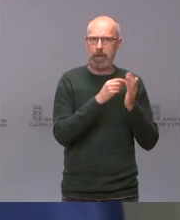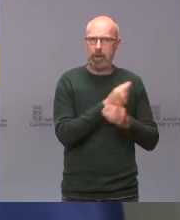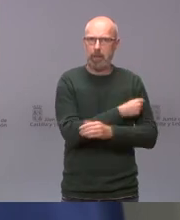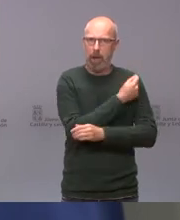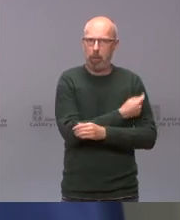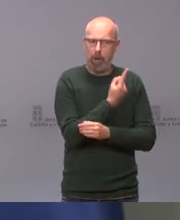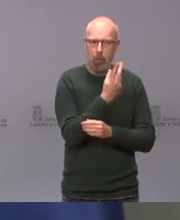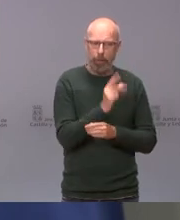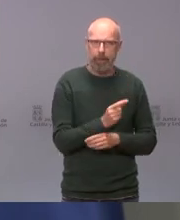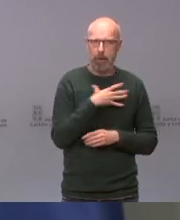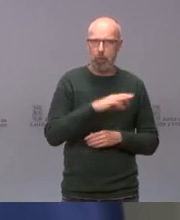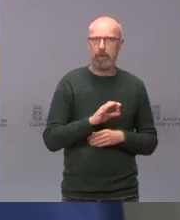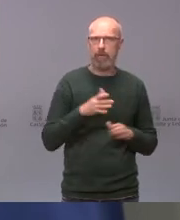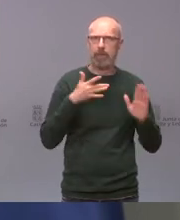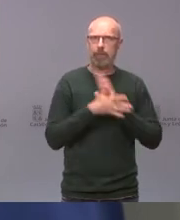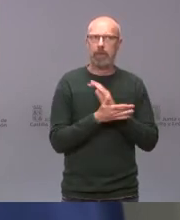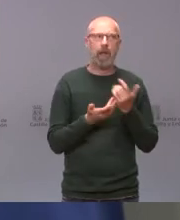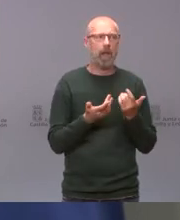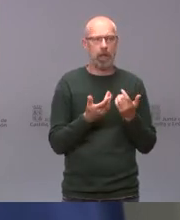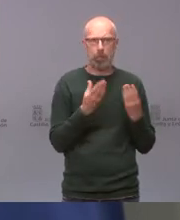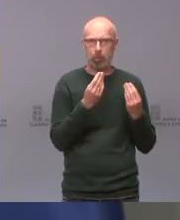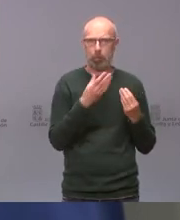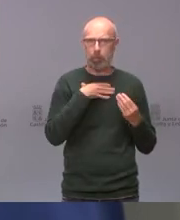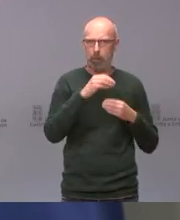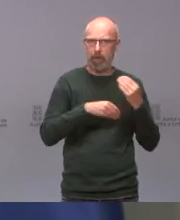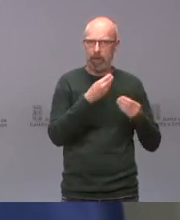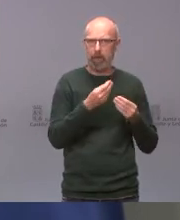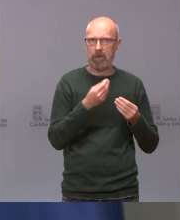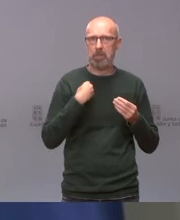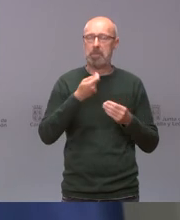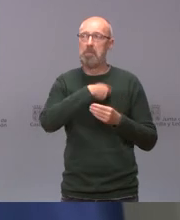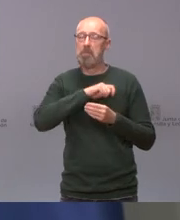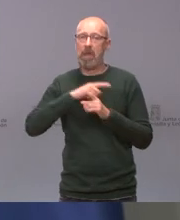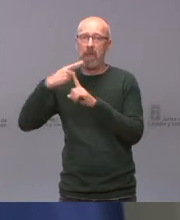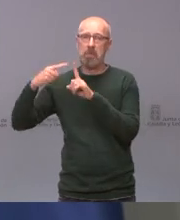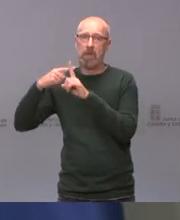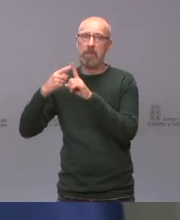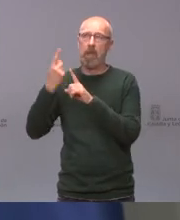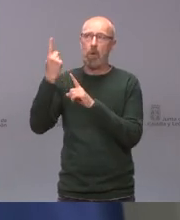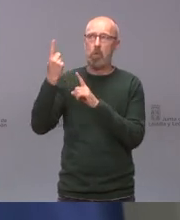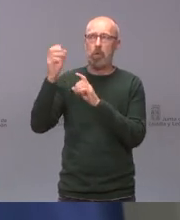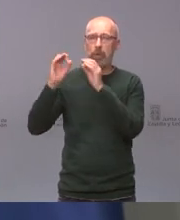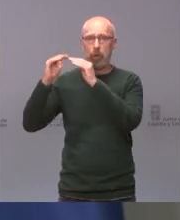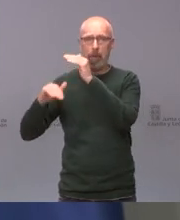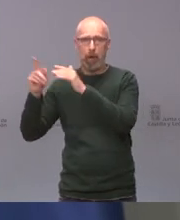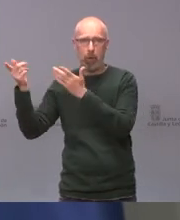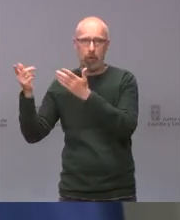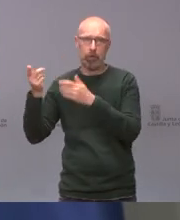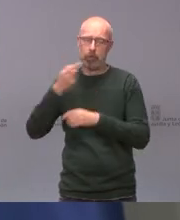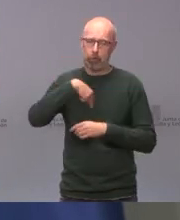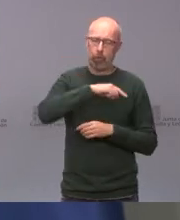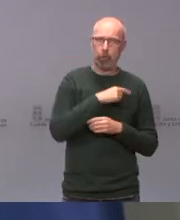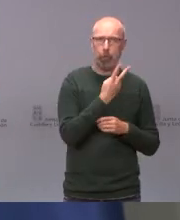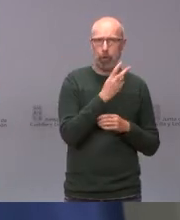de casi el 2% diario, cuando la media nacional está en el 1, por debajo del 1, y nosotros